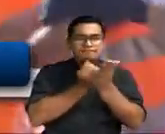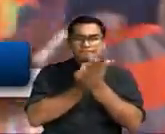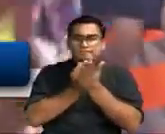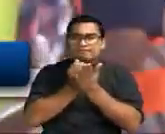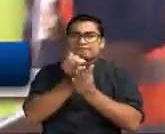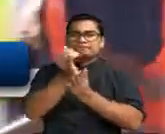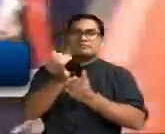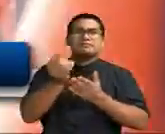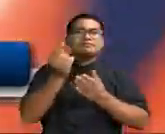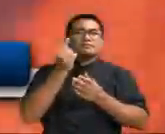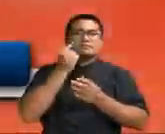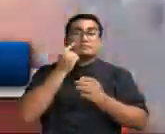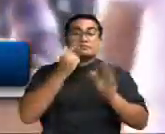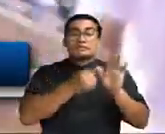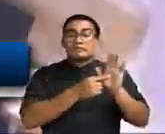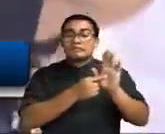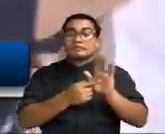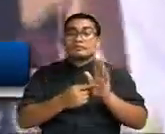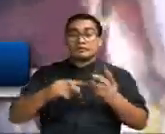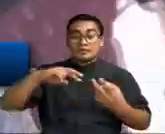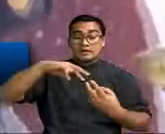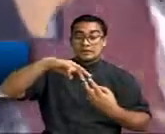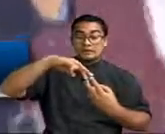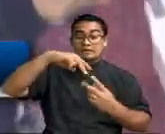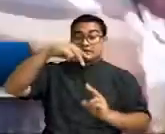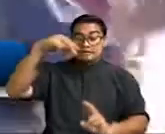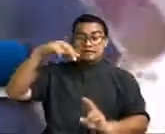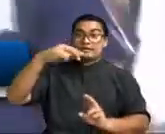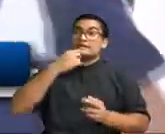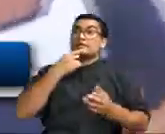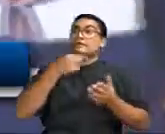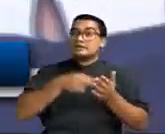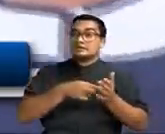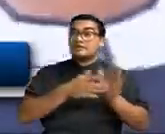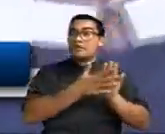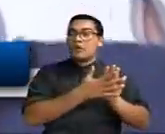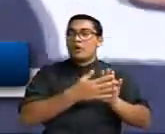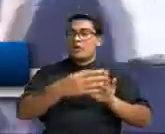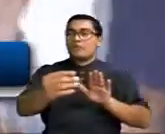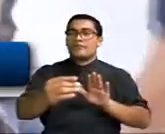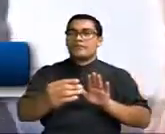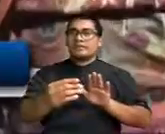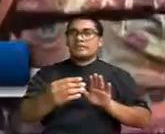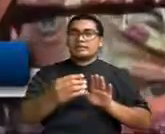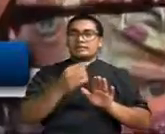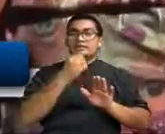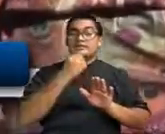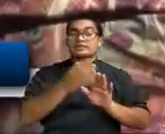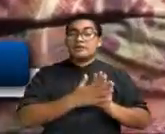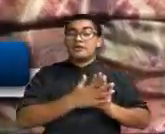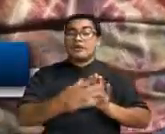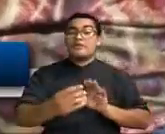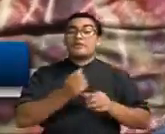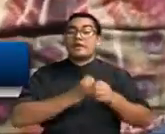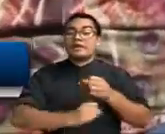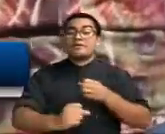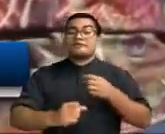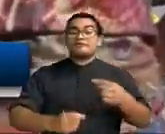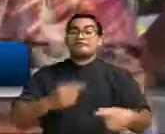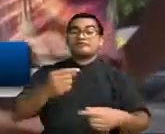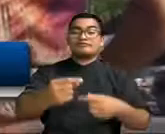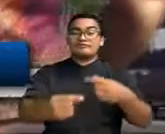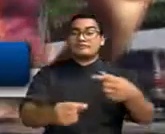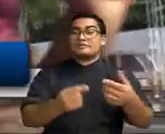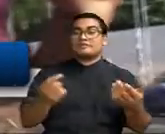demostrar que existe un gen específico que transmite de una generación a otra